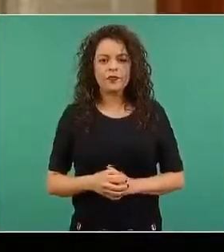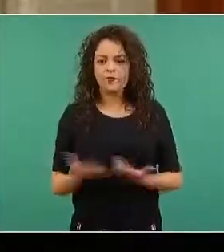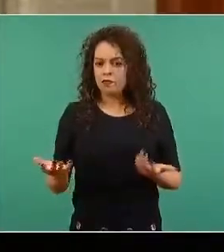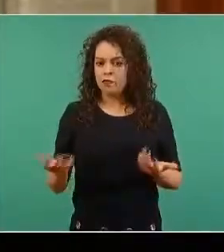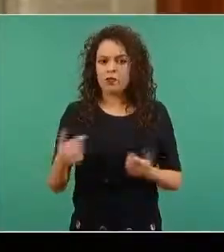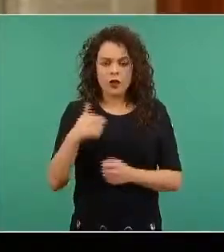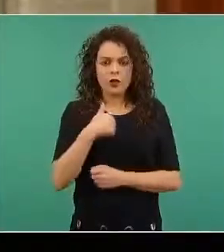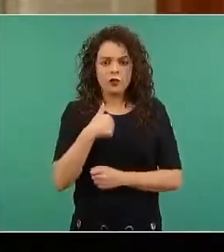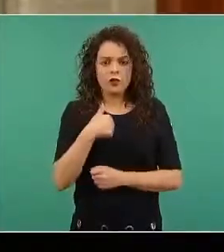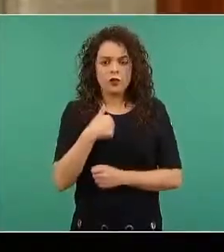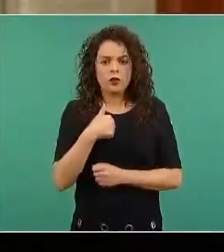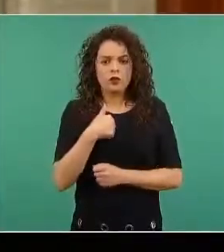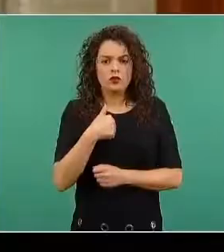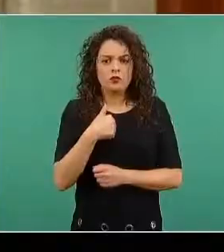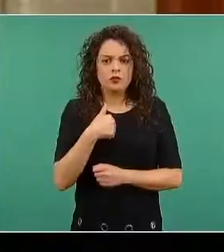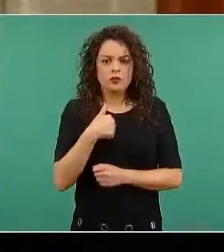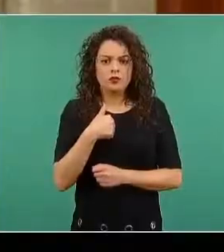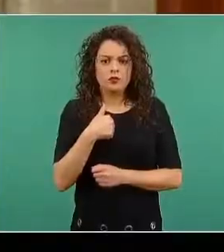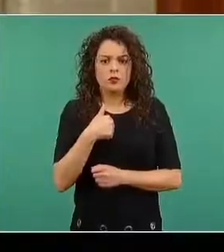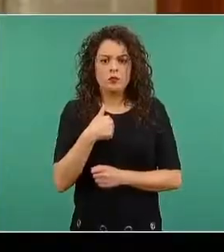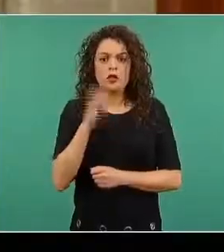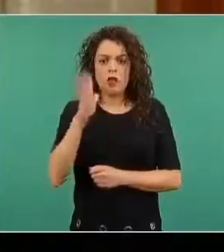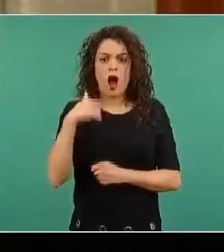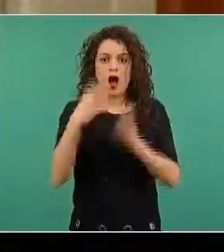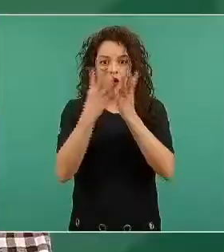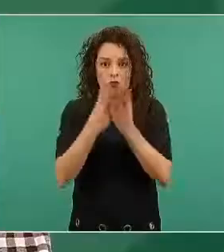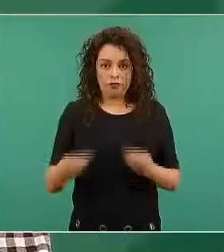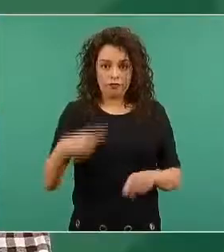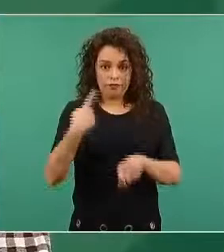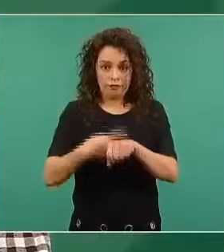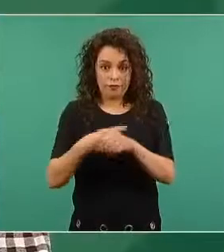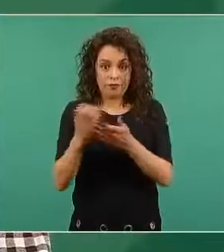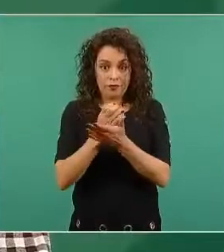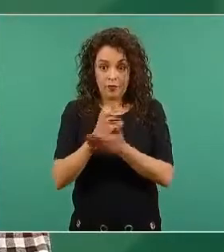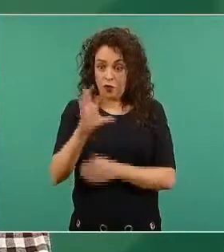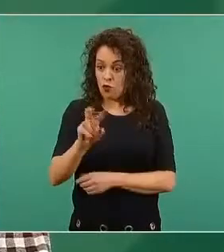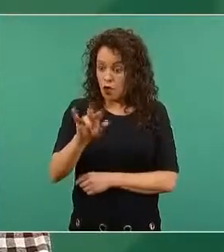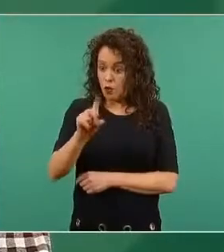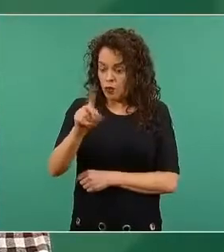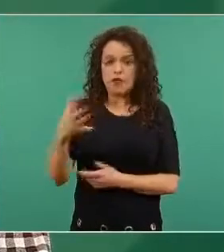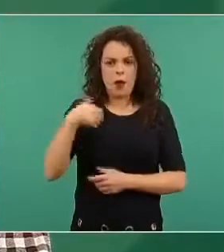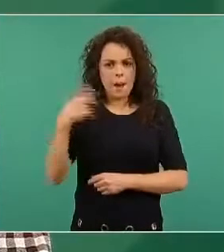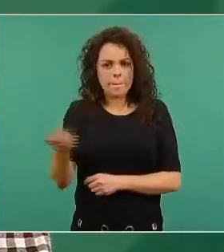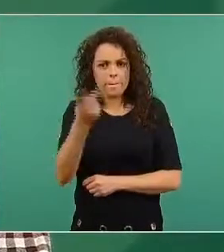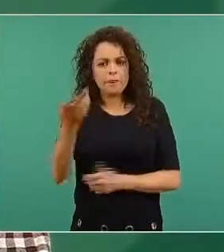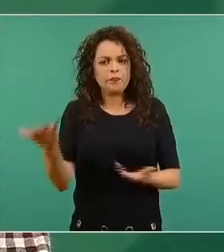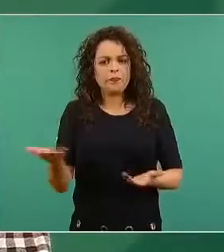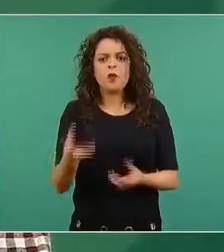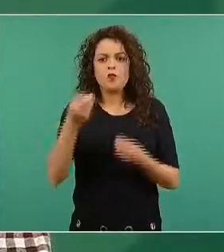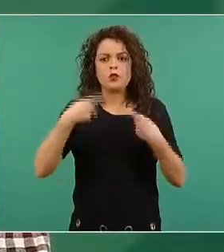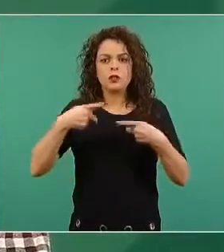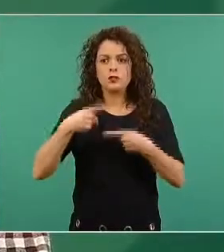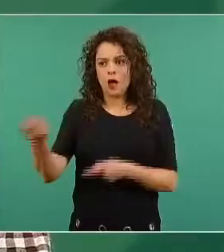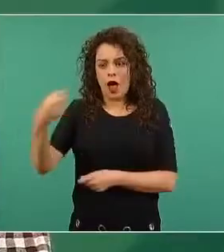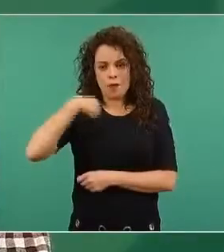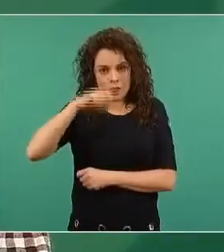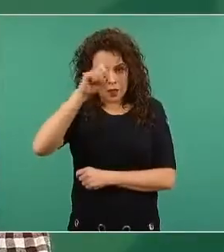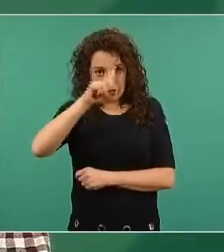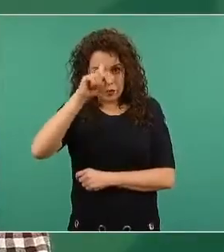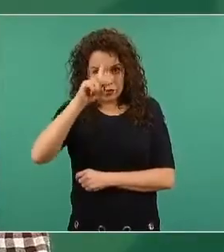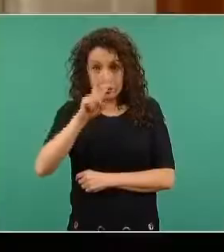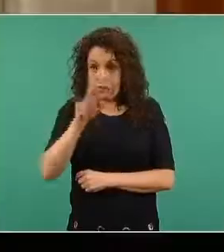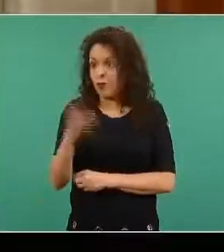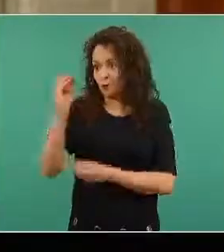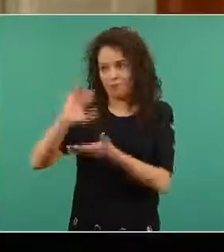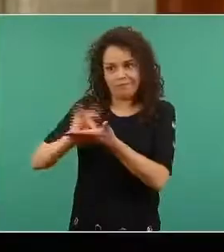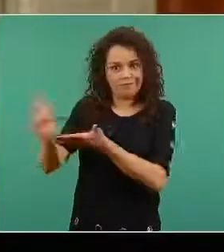yo soy recuperado COVID. Y bueno, le digo, oiga, en este proceso pues mucha gente me sugería, lo que les agradezco